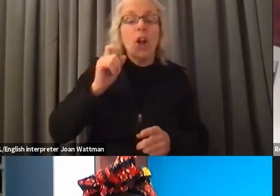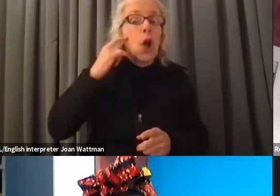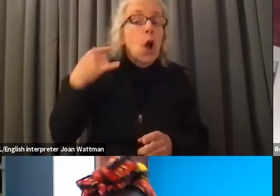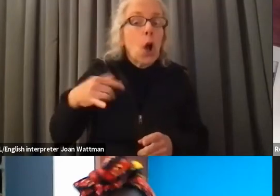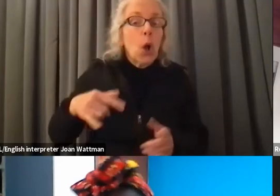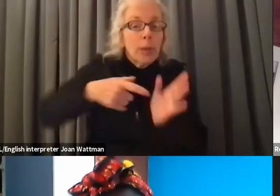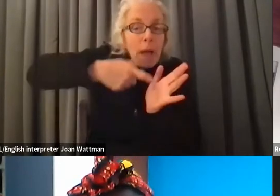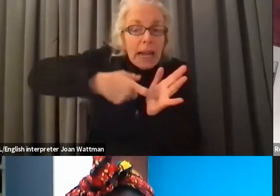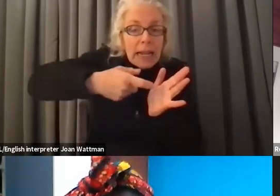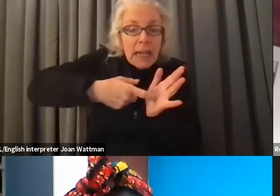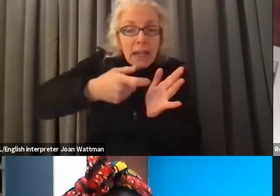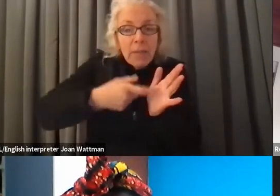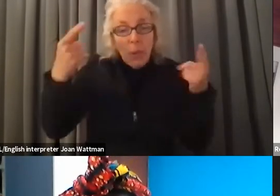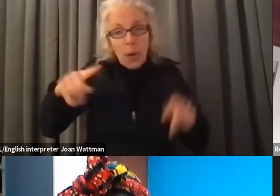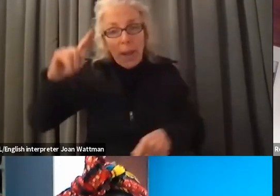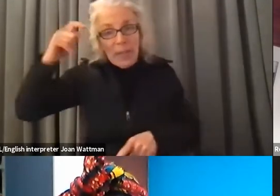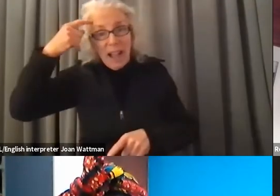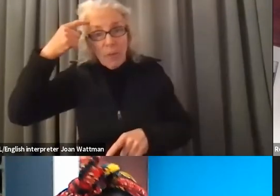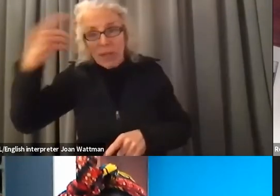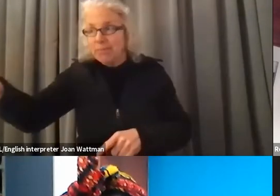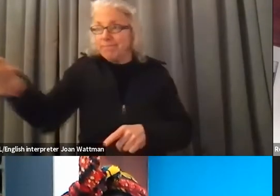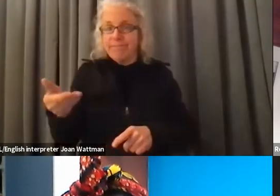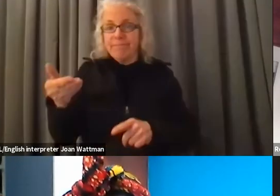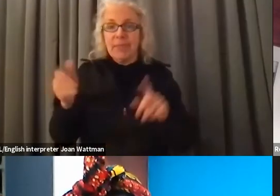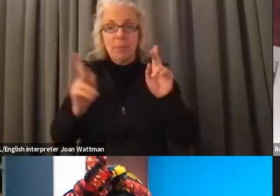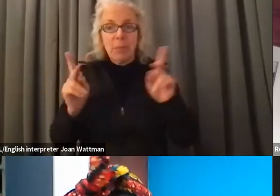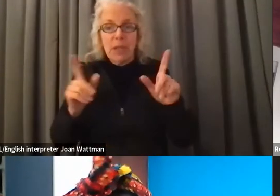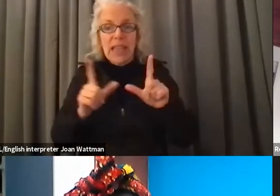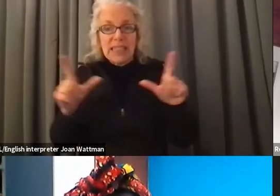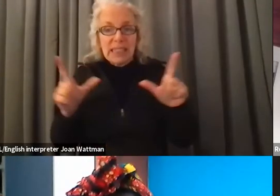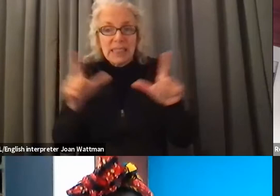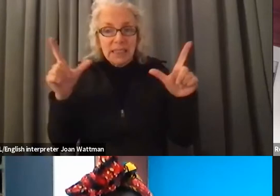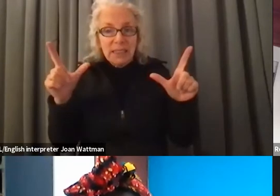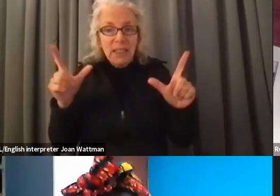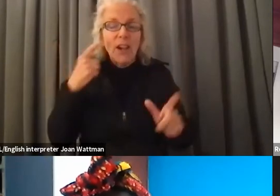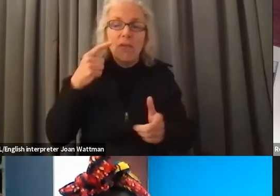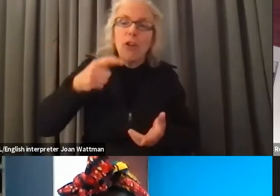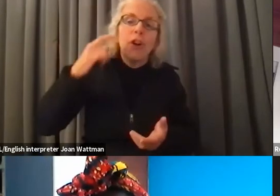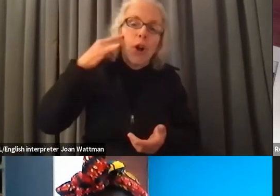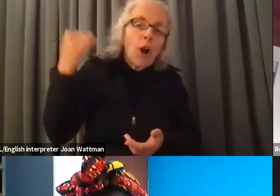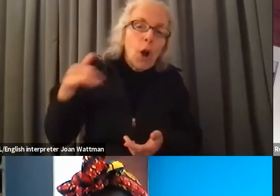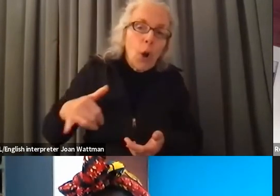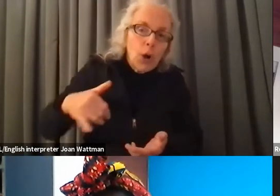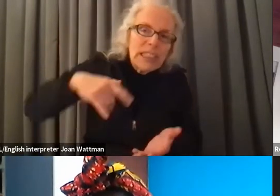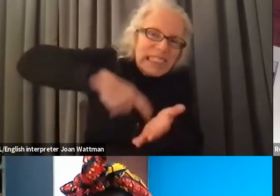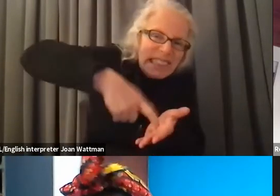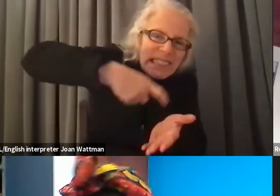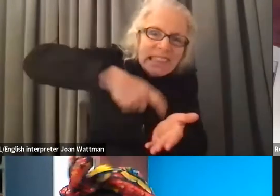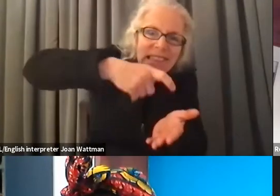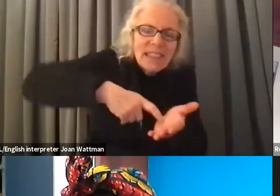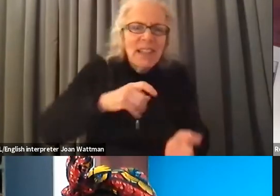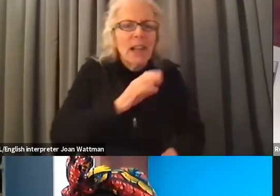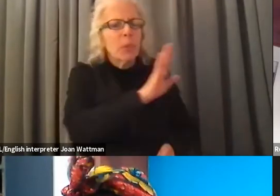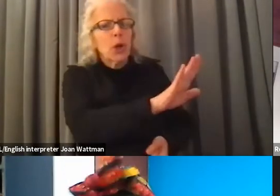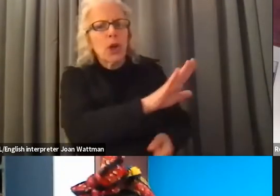cabo explotación de oro a gran escala en las tierras donde sus antepasados habían vivido desde 1635.